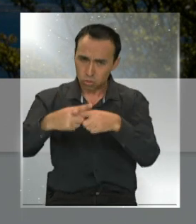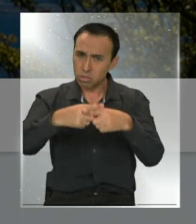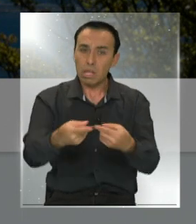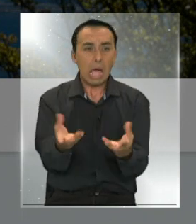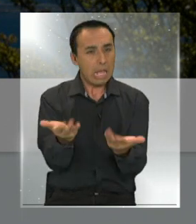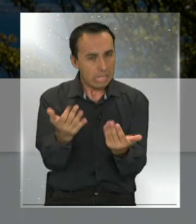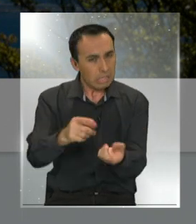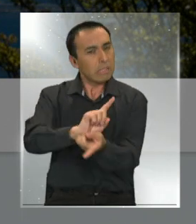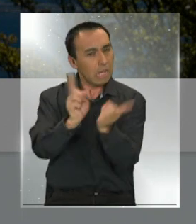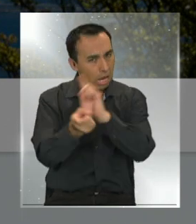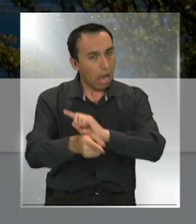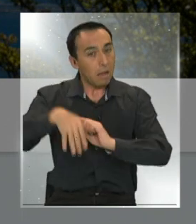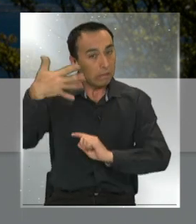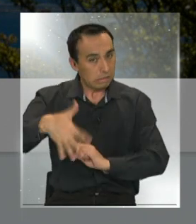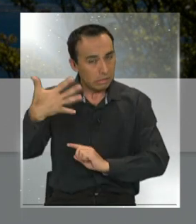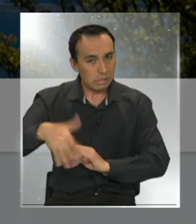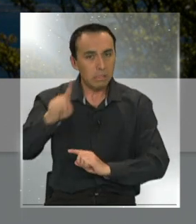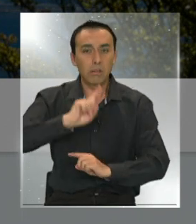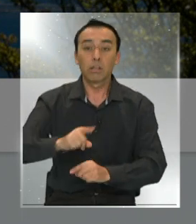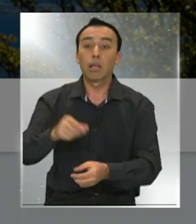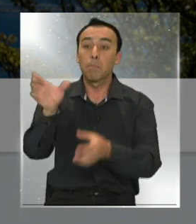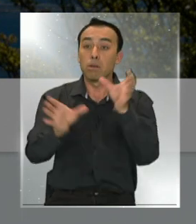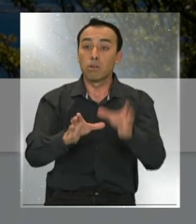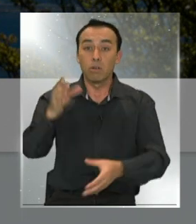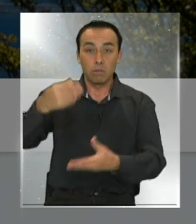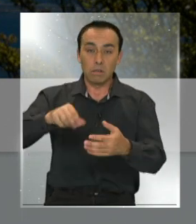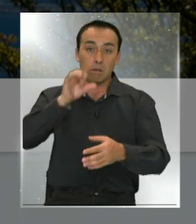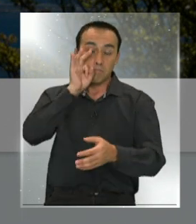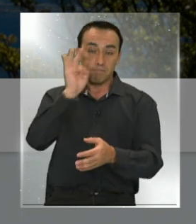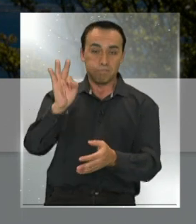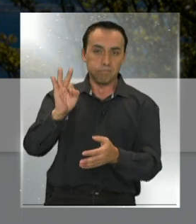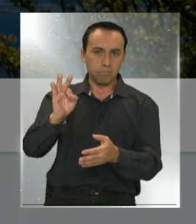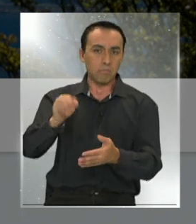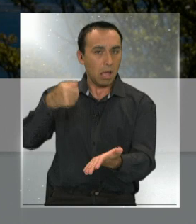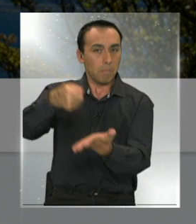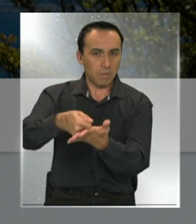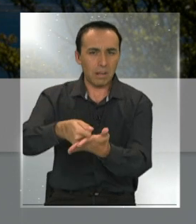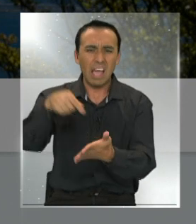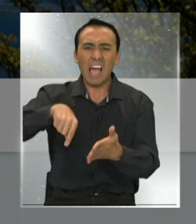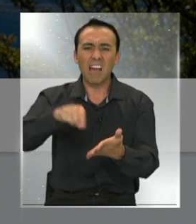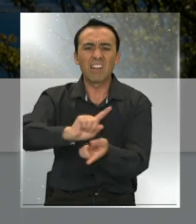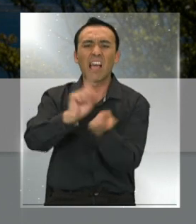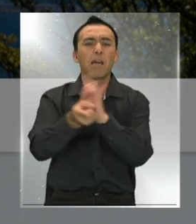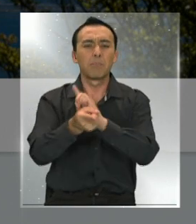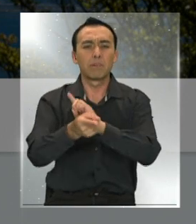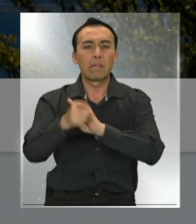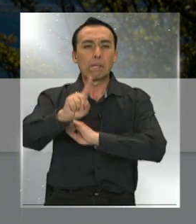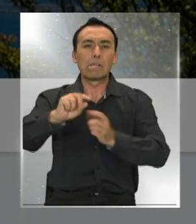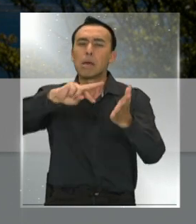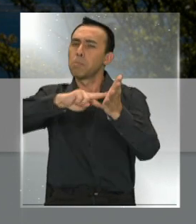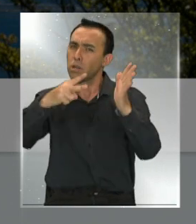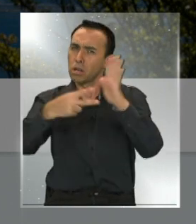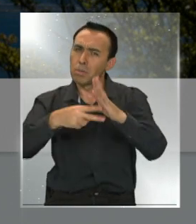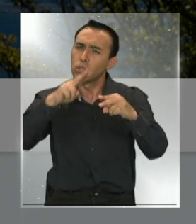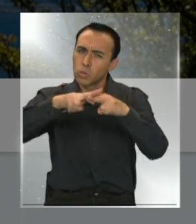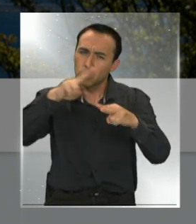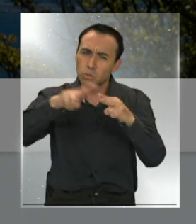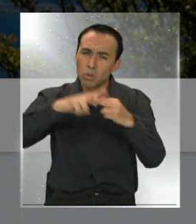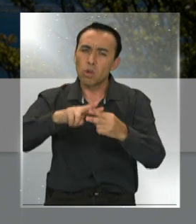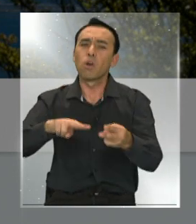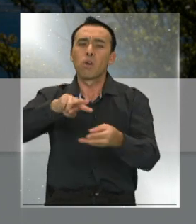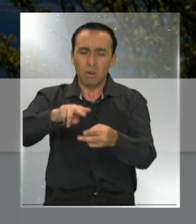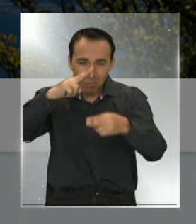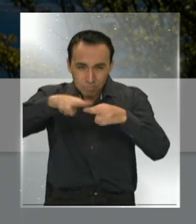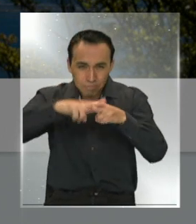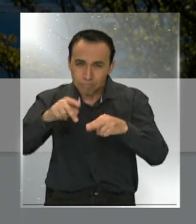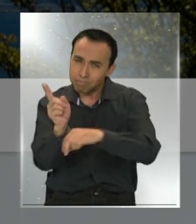y los que tienen más eran los que tenían que aportar. Pero ahora ha escrito lo siguiente en su cuenta en Twitter. La crisis se resuelve con acciones concretas. Nosotros